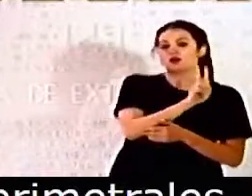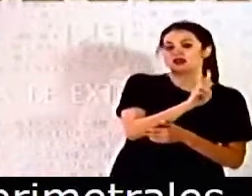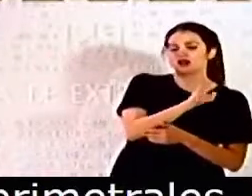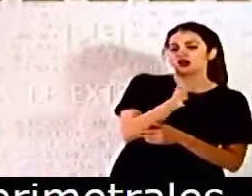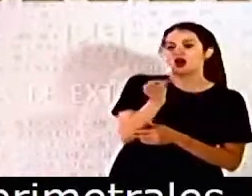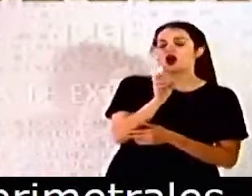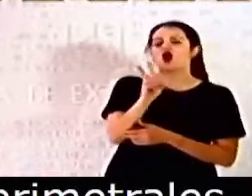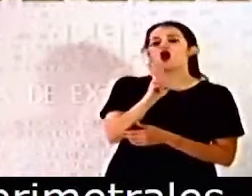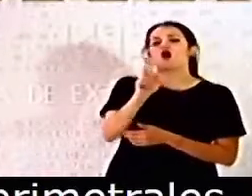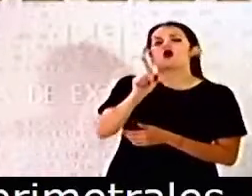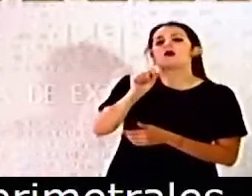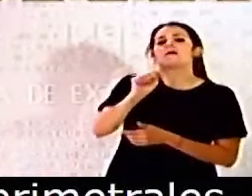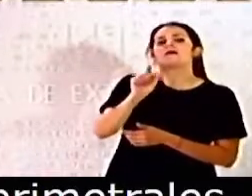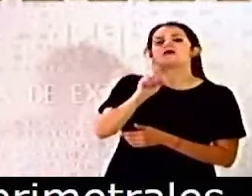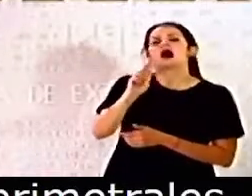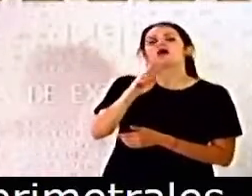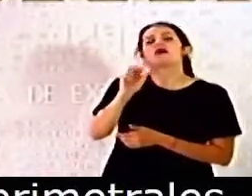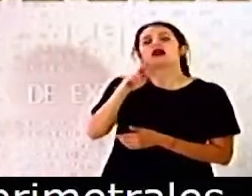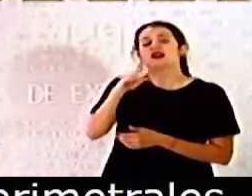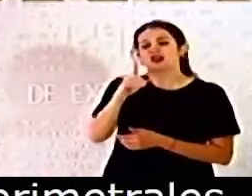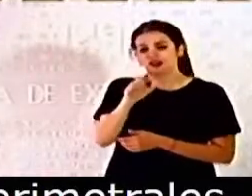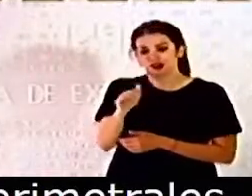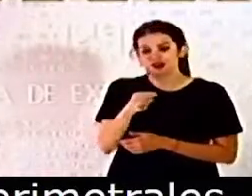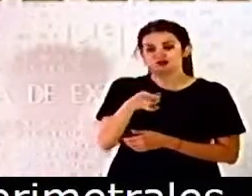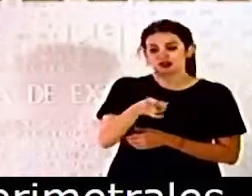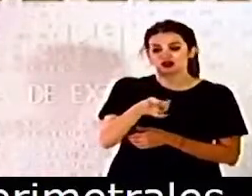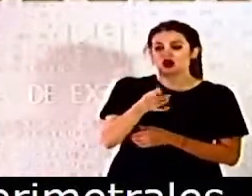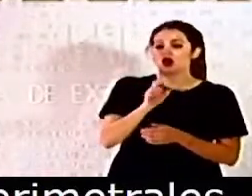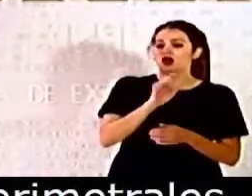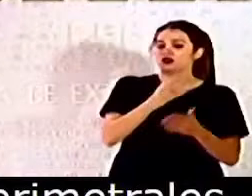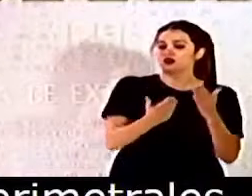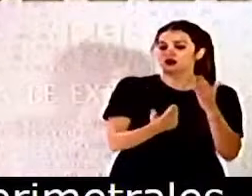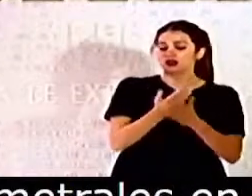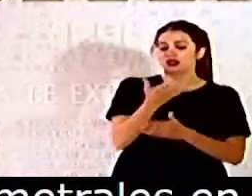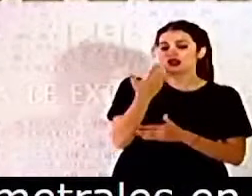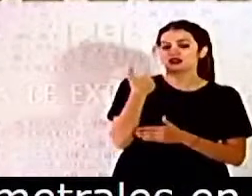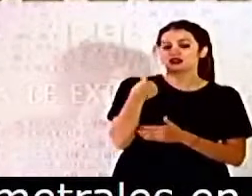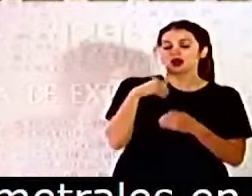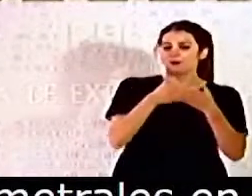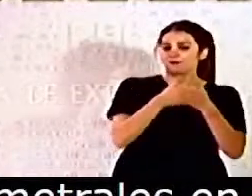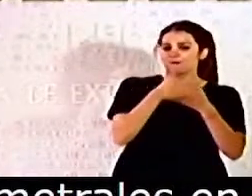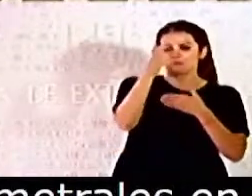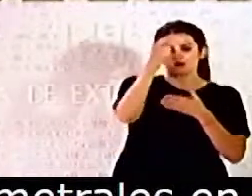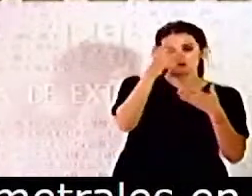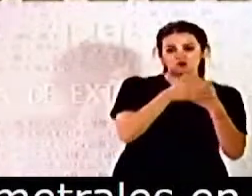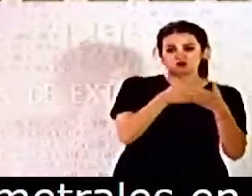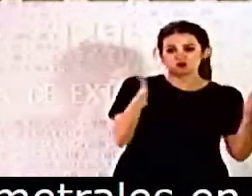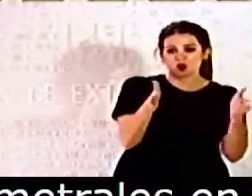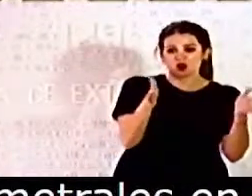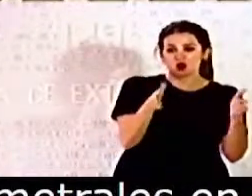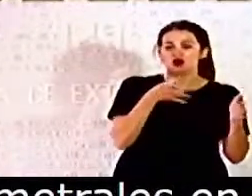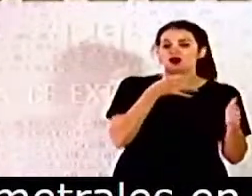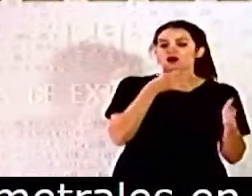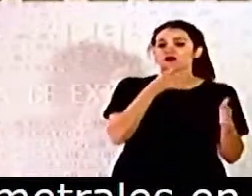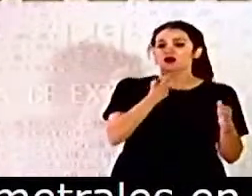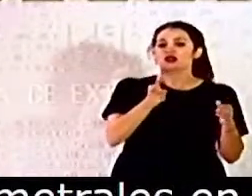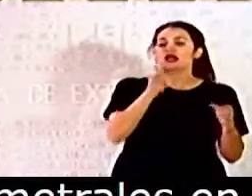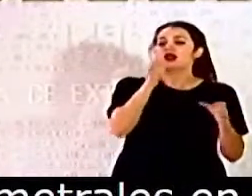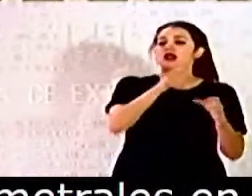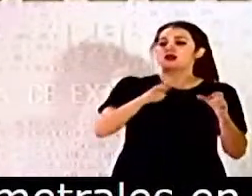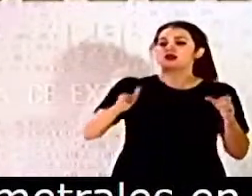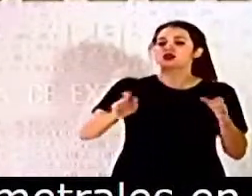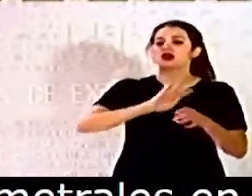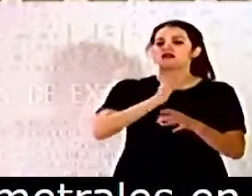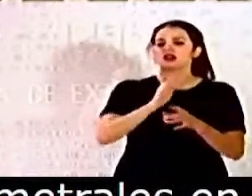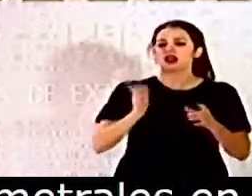Leganés, hayamos podido levantarle el perímetro porque han bajado espectacularmente las cifras de incidencia acumulada a los 7